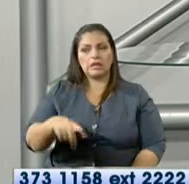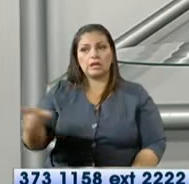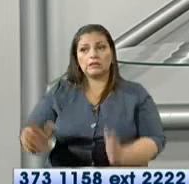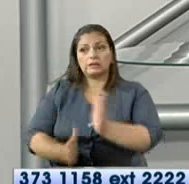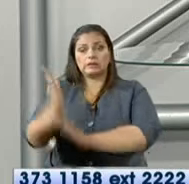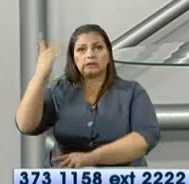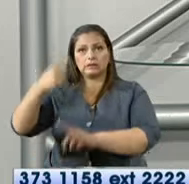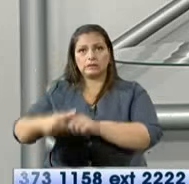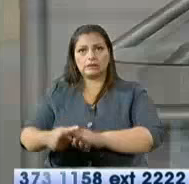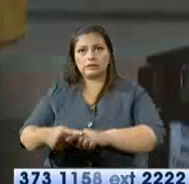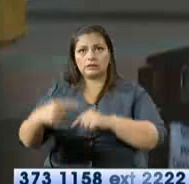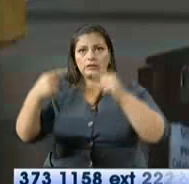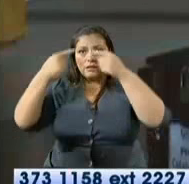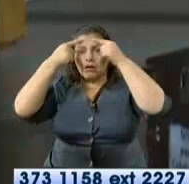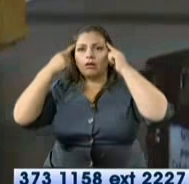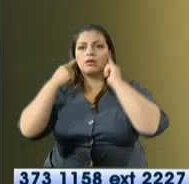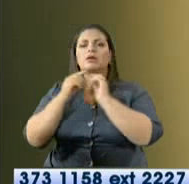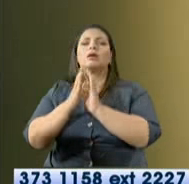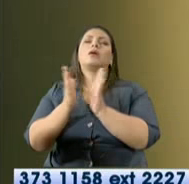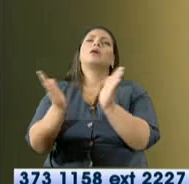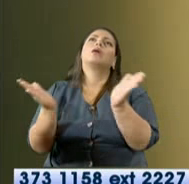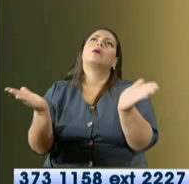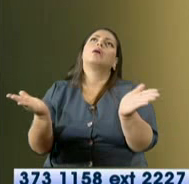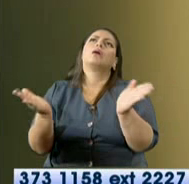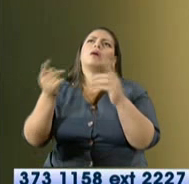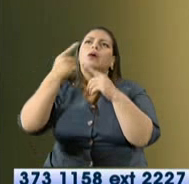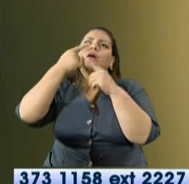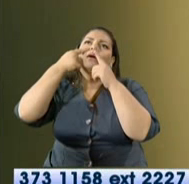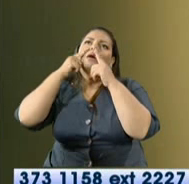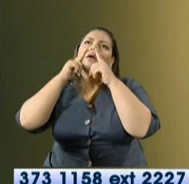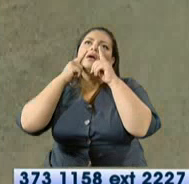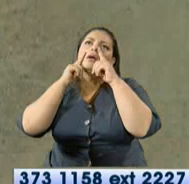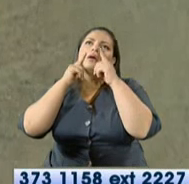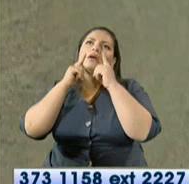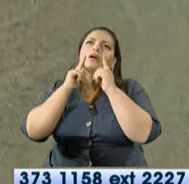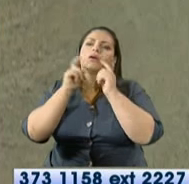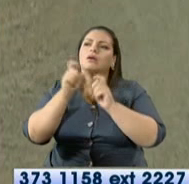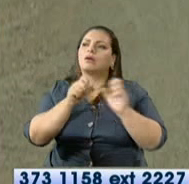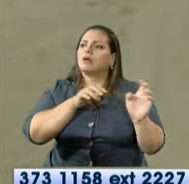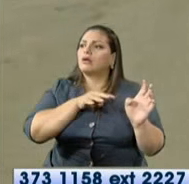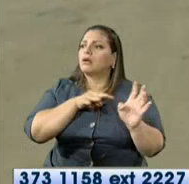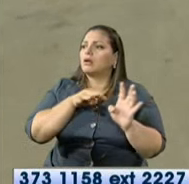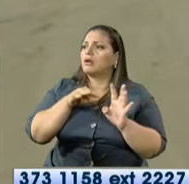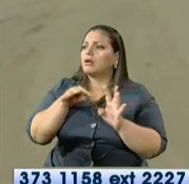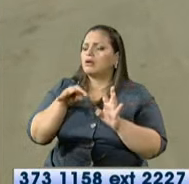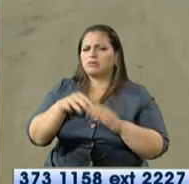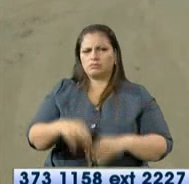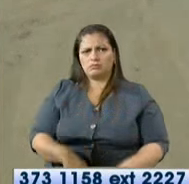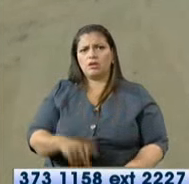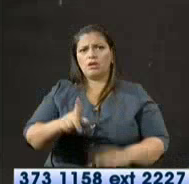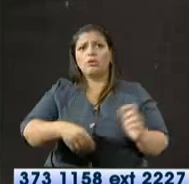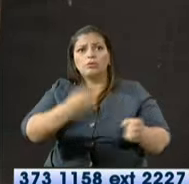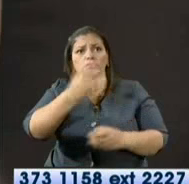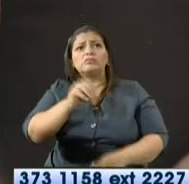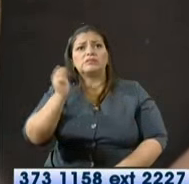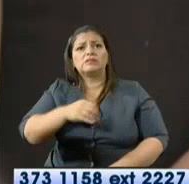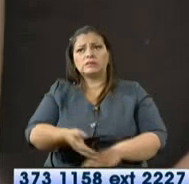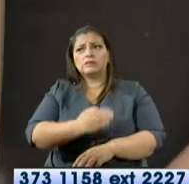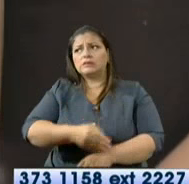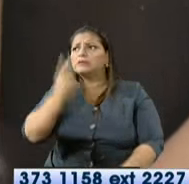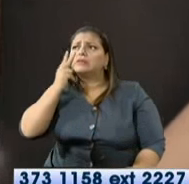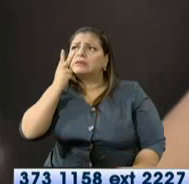derramando lágrimas. La imagen del Señor de las Aguas sigue derramando lágrimas, es lo que afirma una familia de la comunidad de Salanguillo. Quienes aseguran